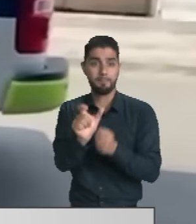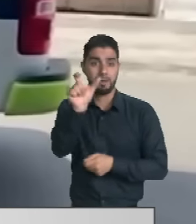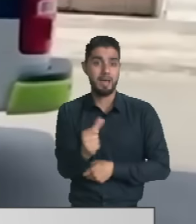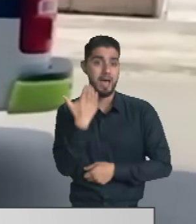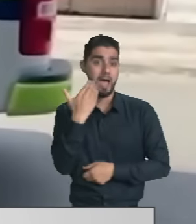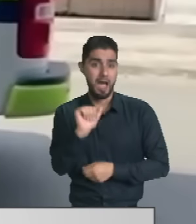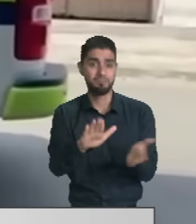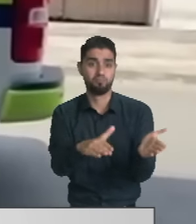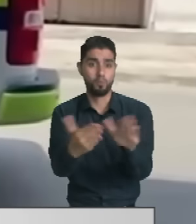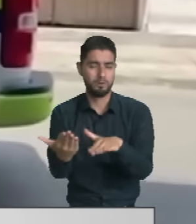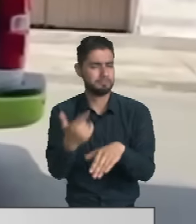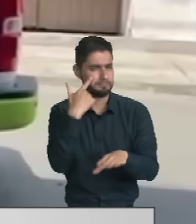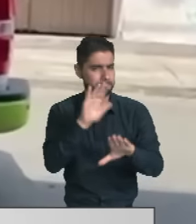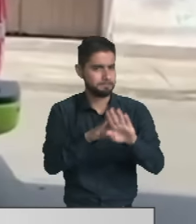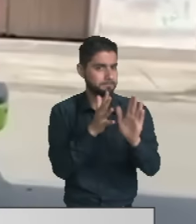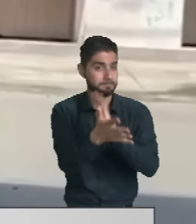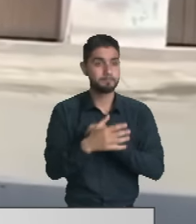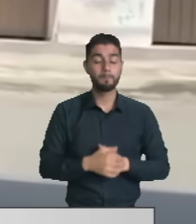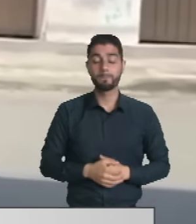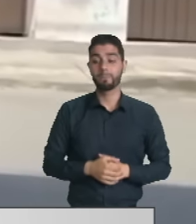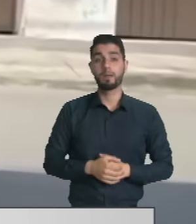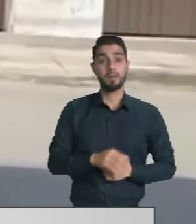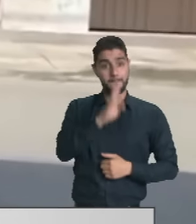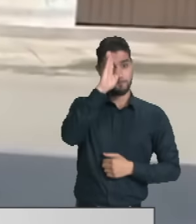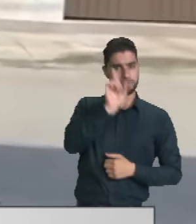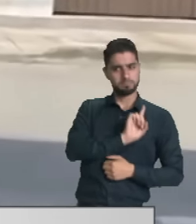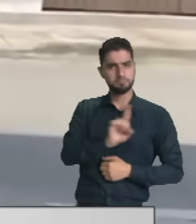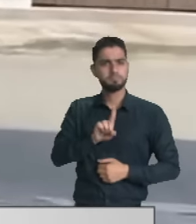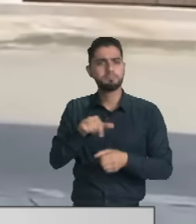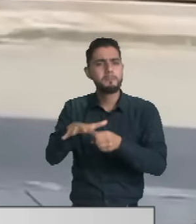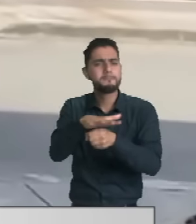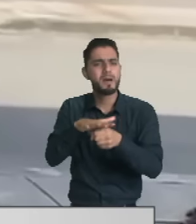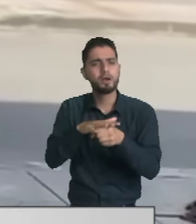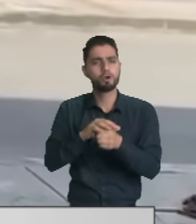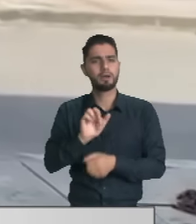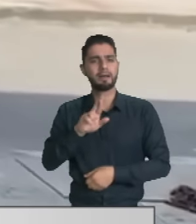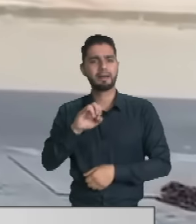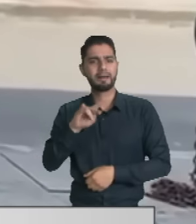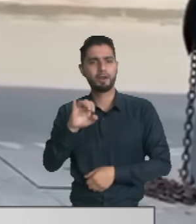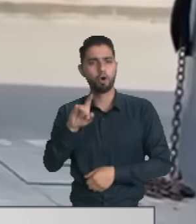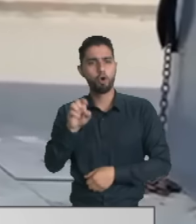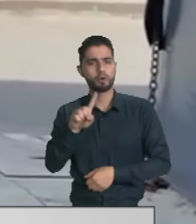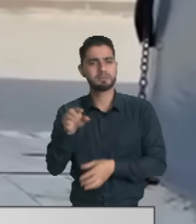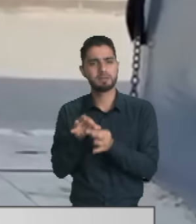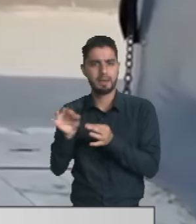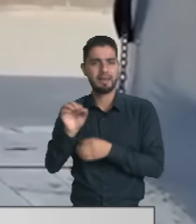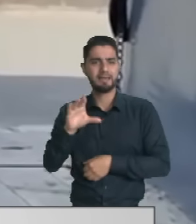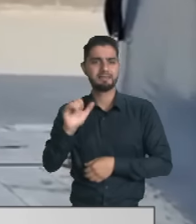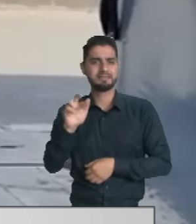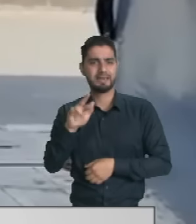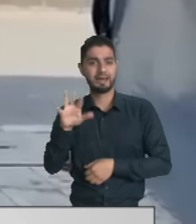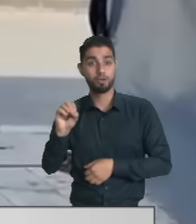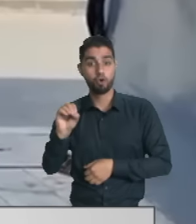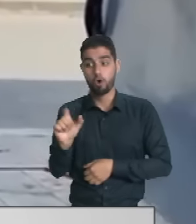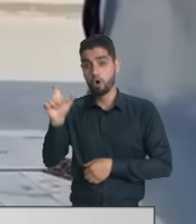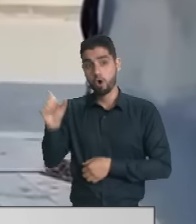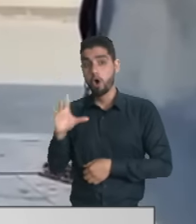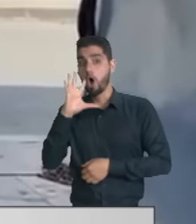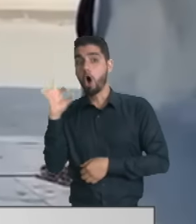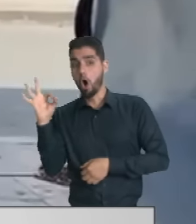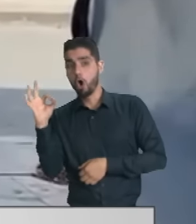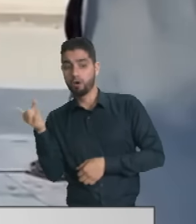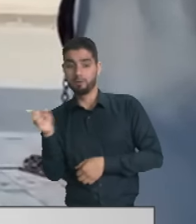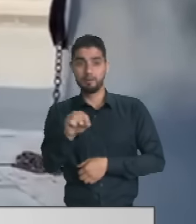los policías que atendieron la denuncia de la comunidad del barrio Rincones del municipio de Cerrito, donde un hombre estaba agrediendo a su pareja con un